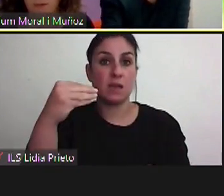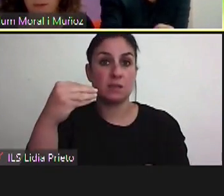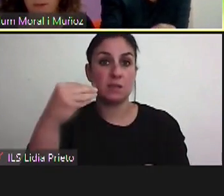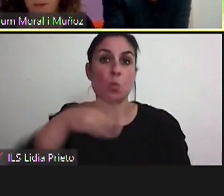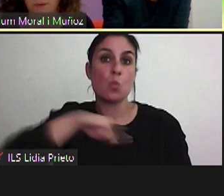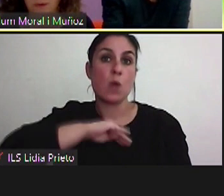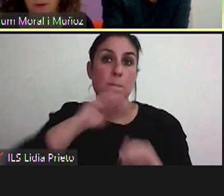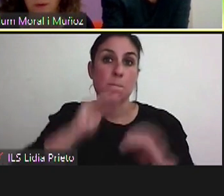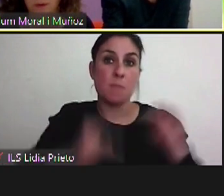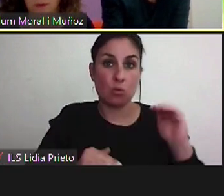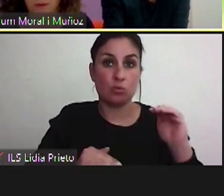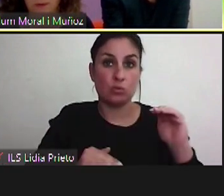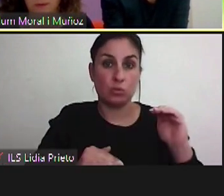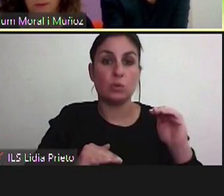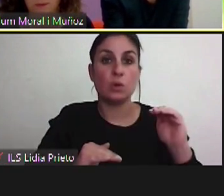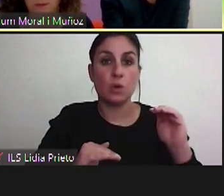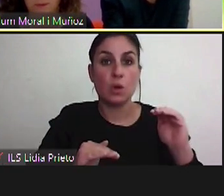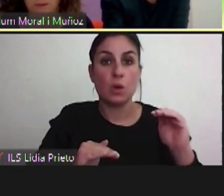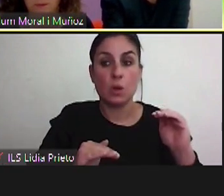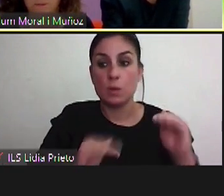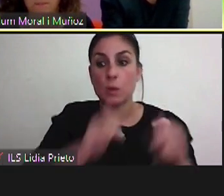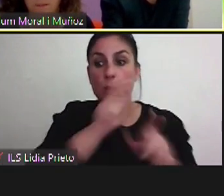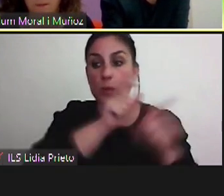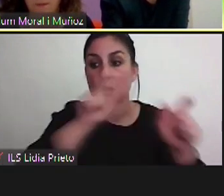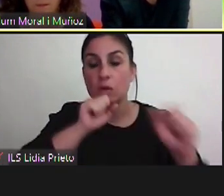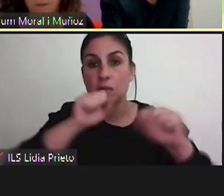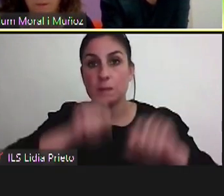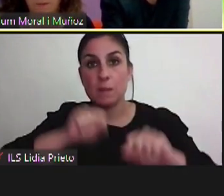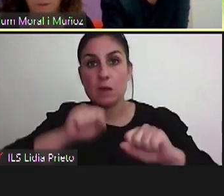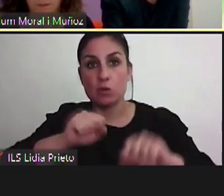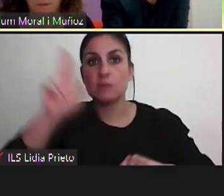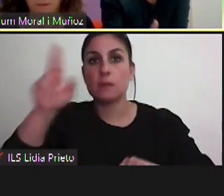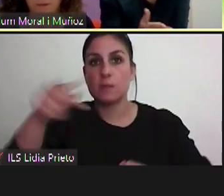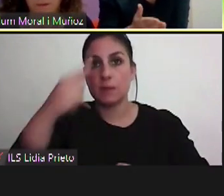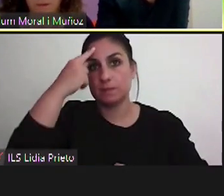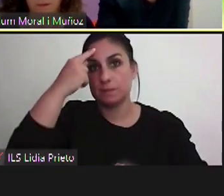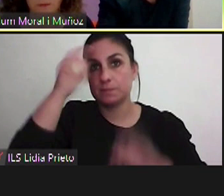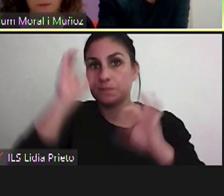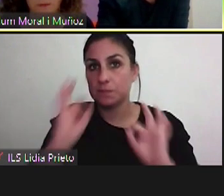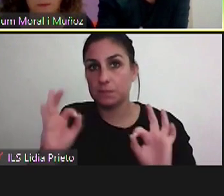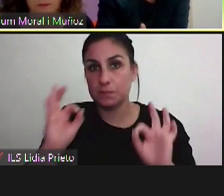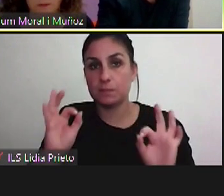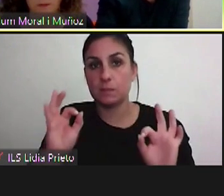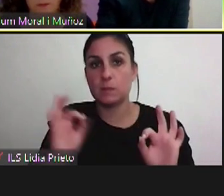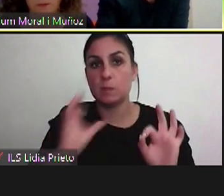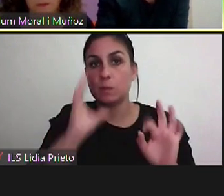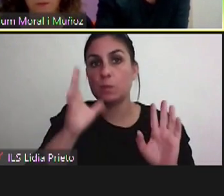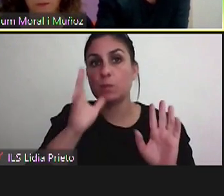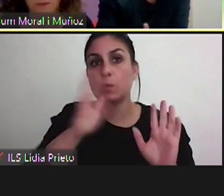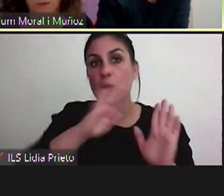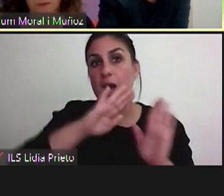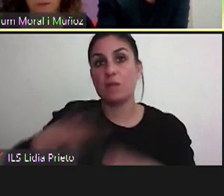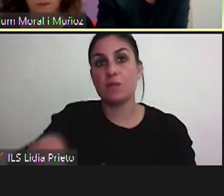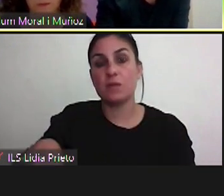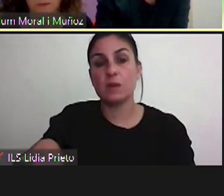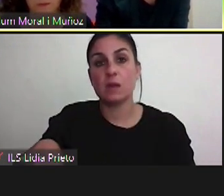mayor. Pero las personas mayores también hay que tenerlas muy en cuenta porque son, al final, en números,